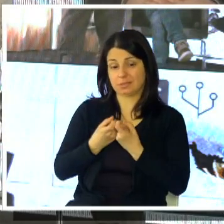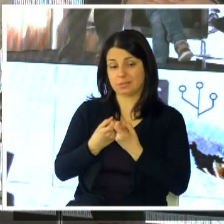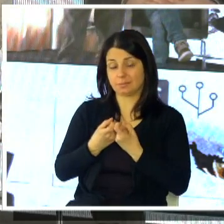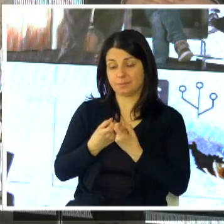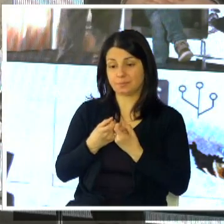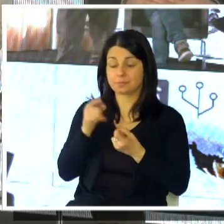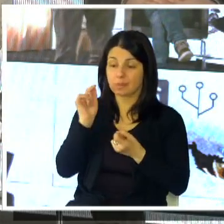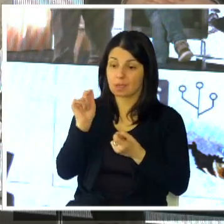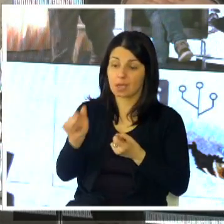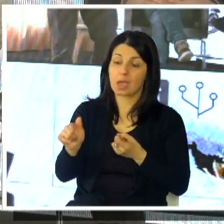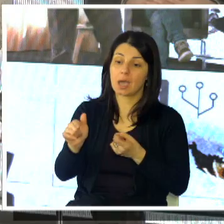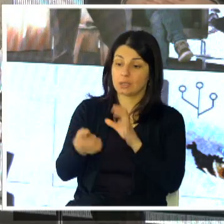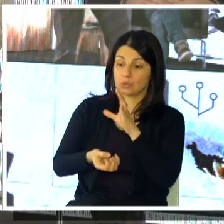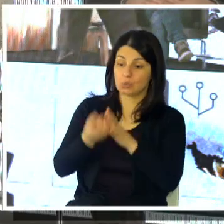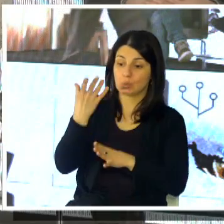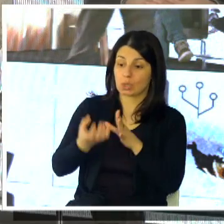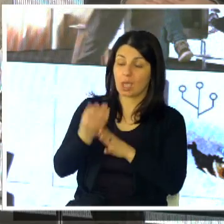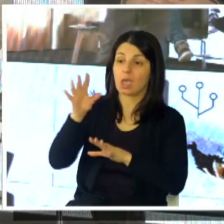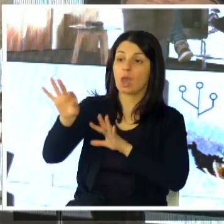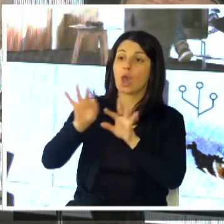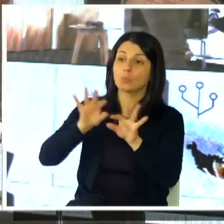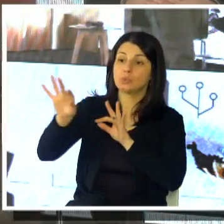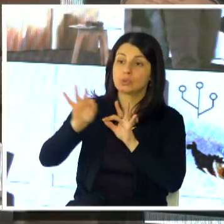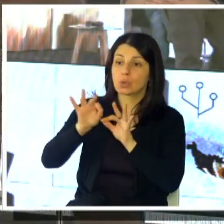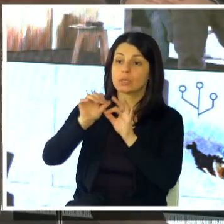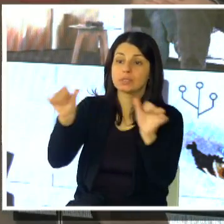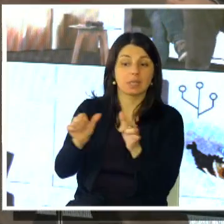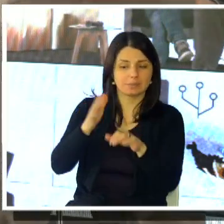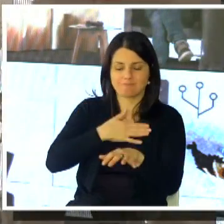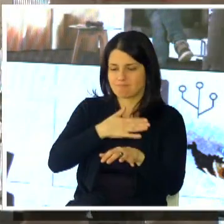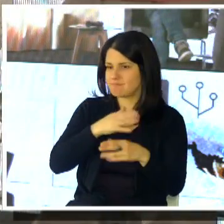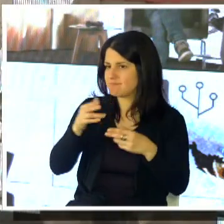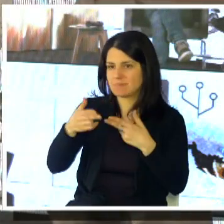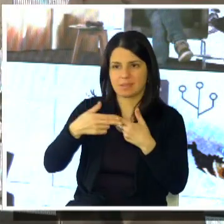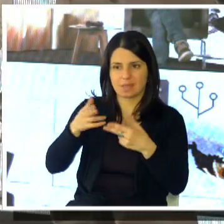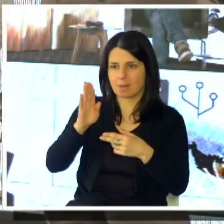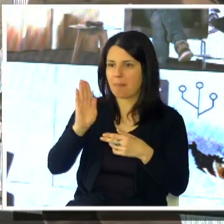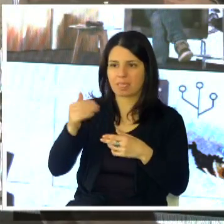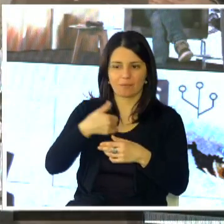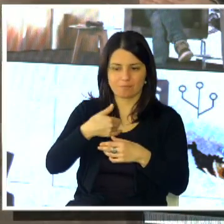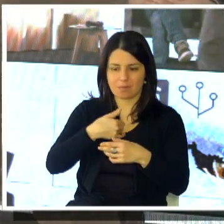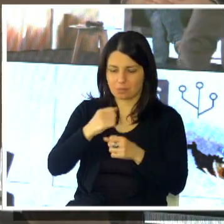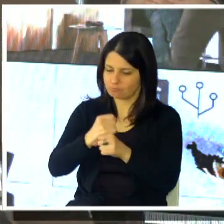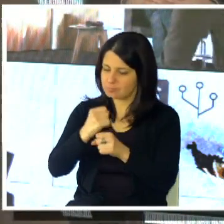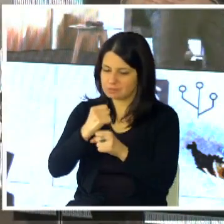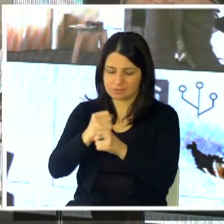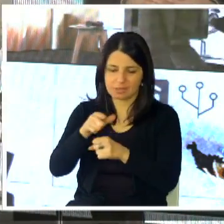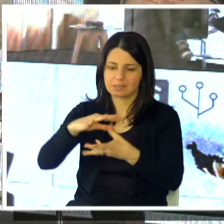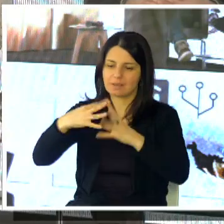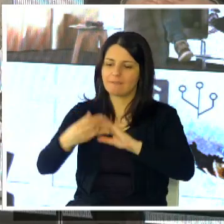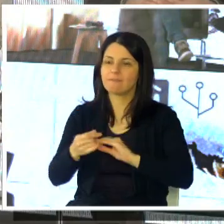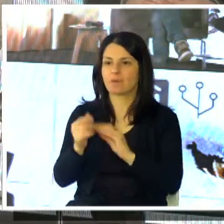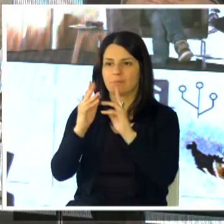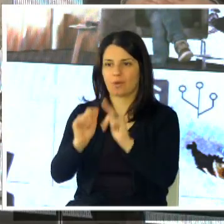Ahí surgen opciones de montar nuestra propia plataforma, trabajar con este tipo de